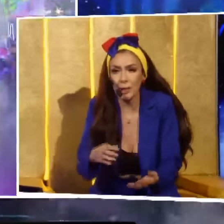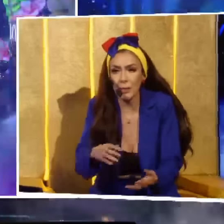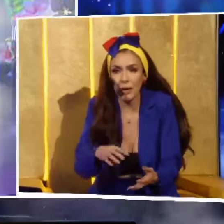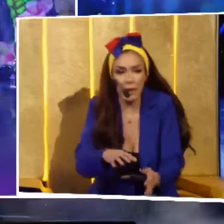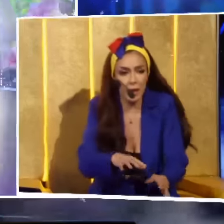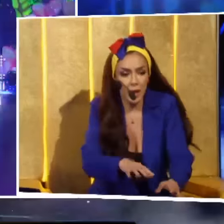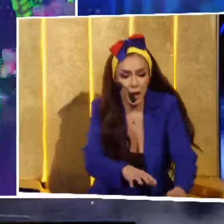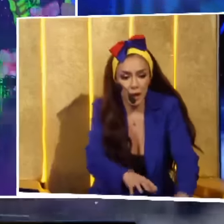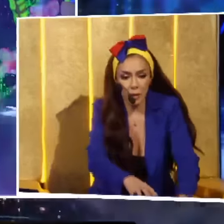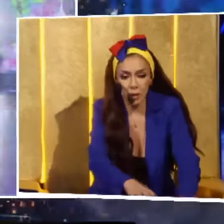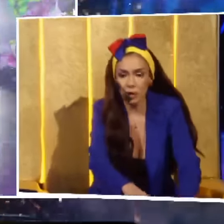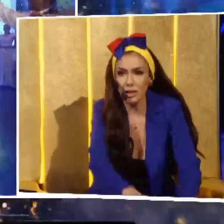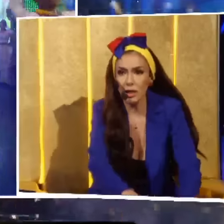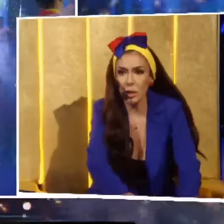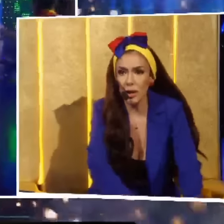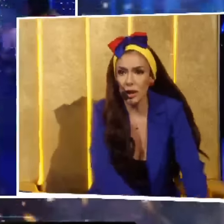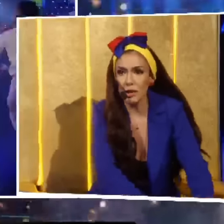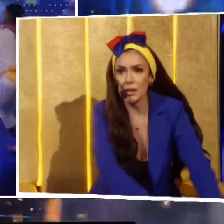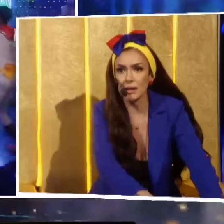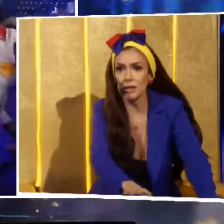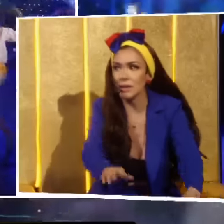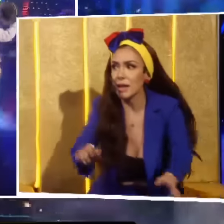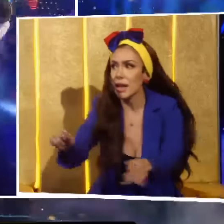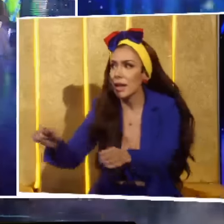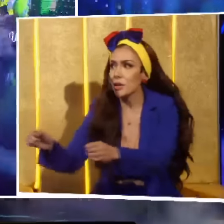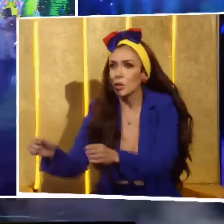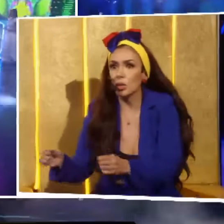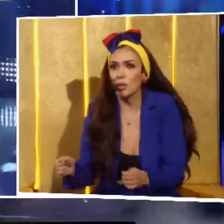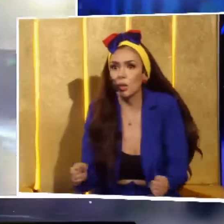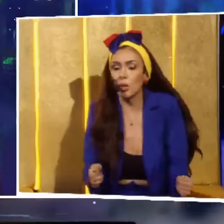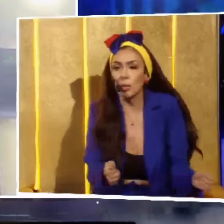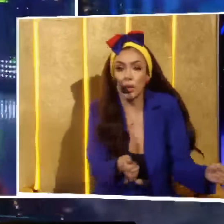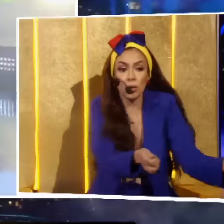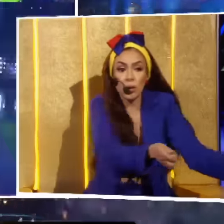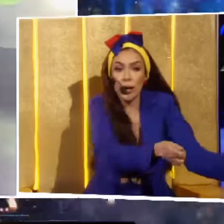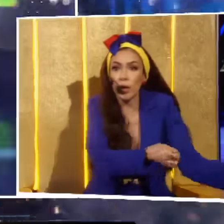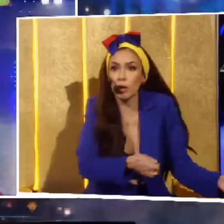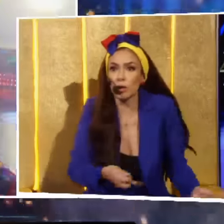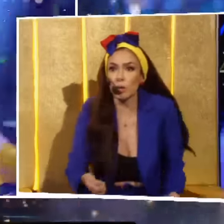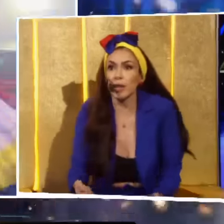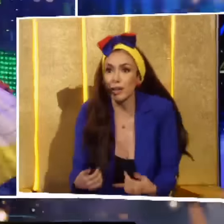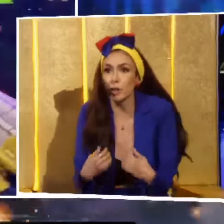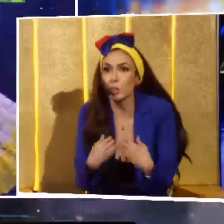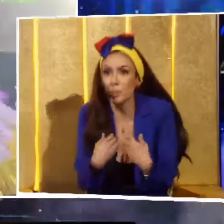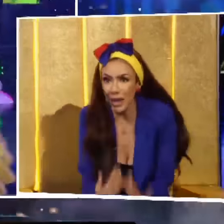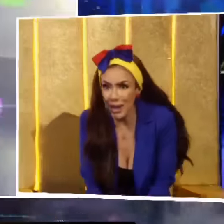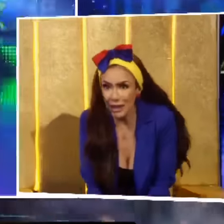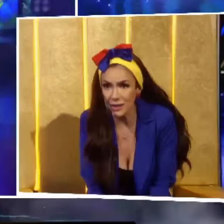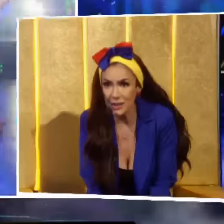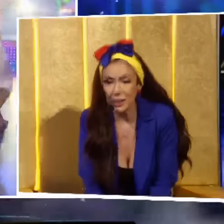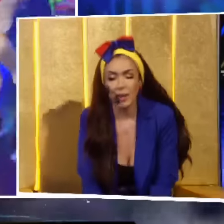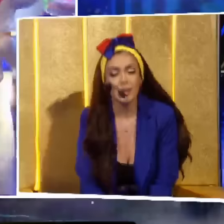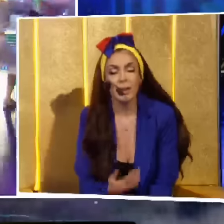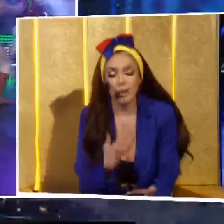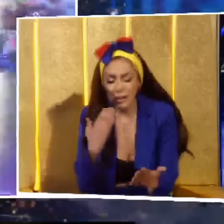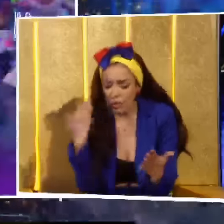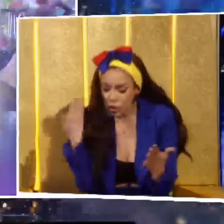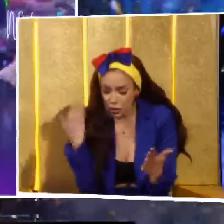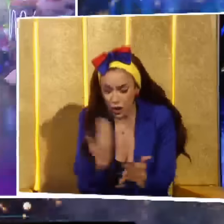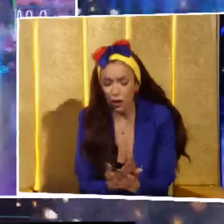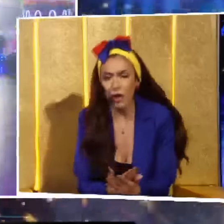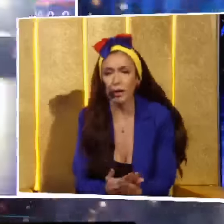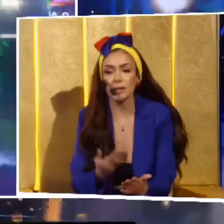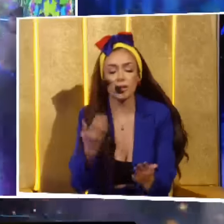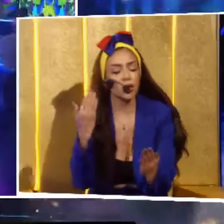Sofía está trepada en una cosa de ruedas y que te están trasladando de un lugar a otro, pero eran tus pies. De verdad